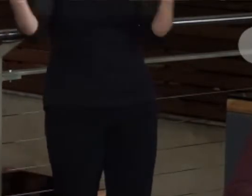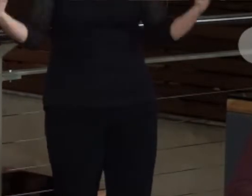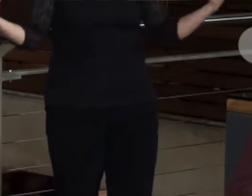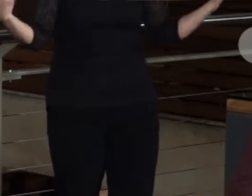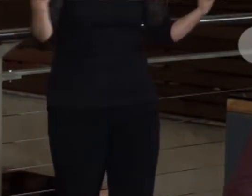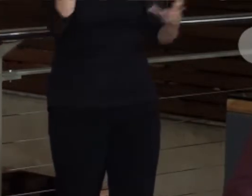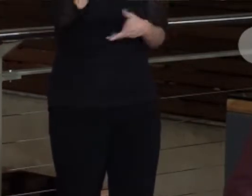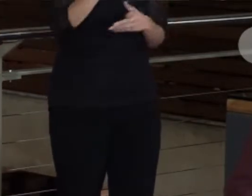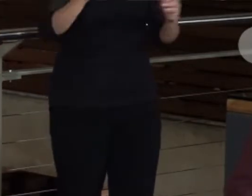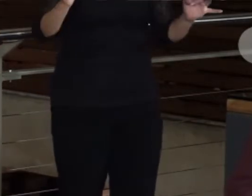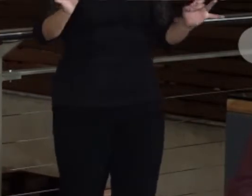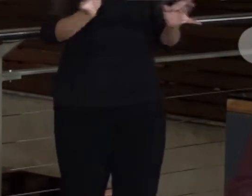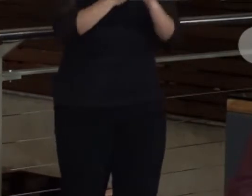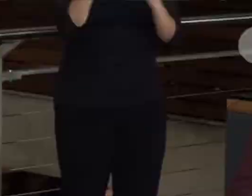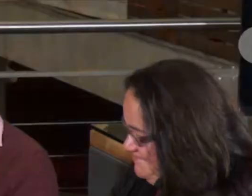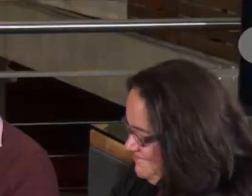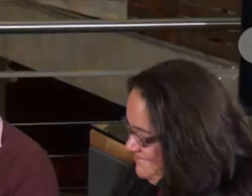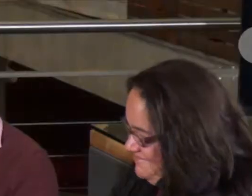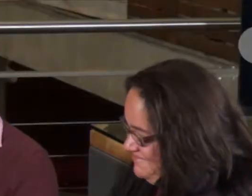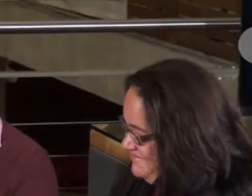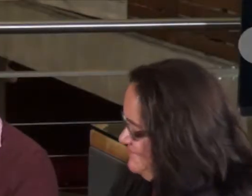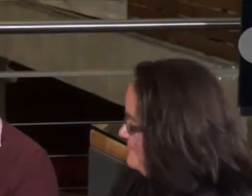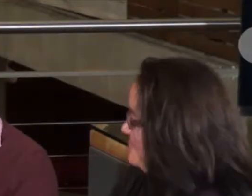que se olvidó de contar los cromosomas